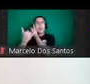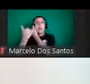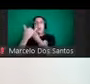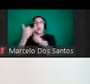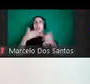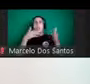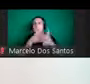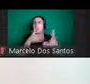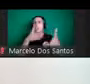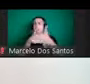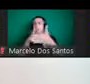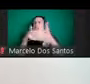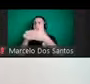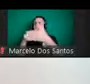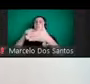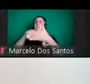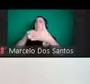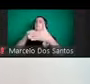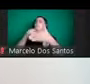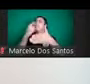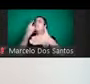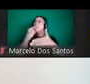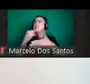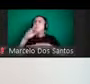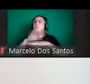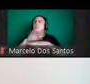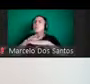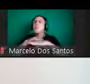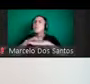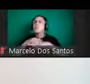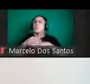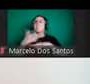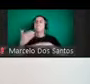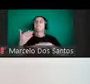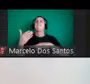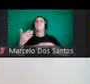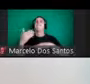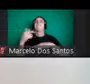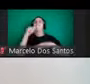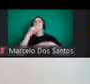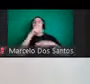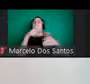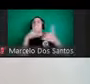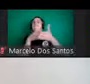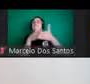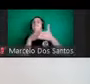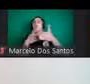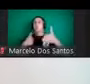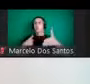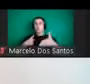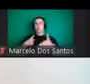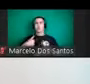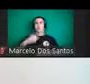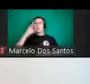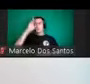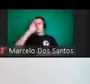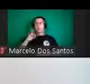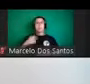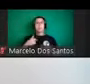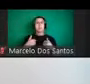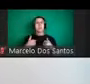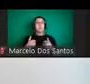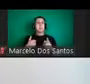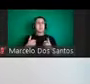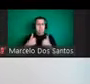barreras están en la sociedad y son las que limitan la participación de esa persona que presenta a su vez algún